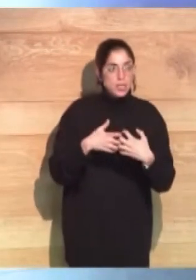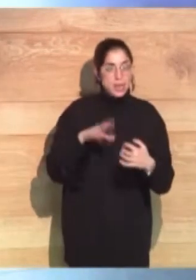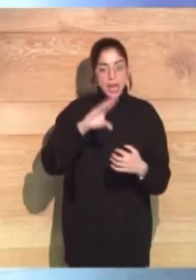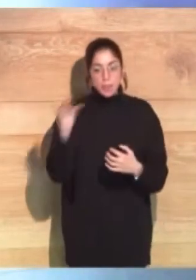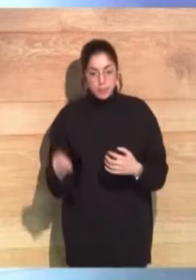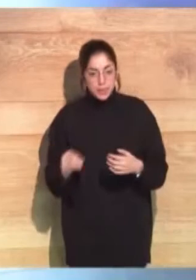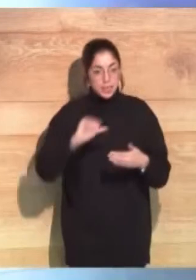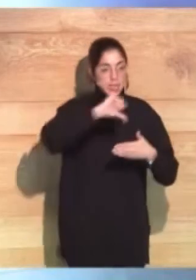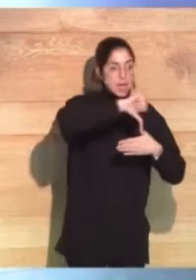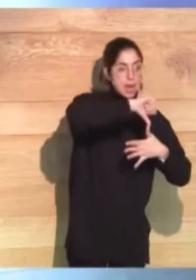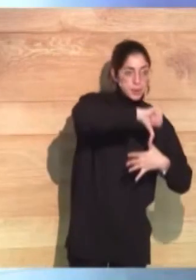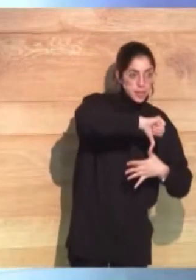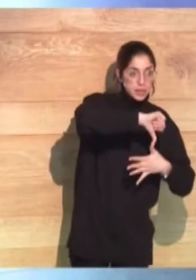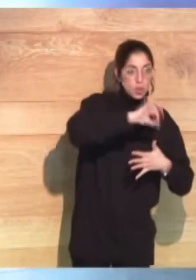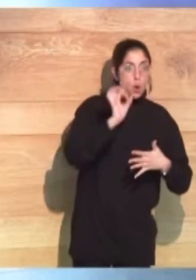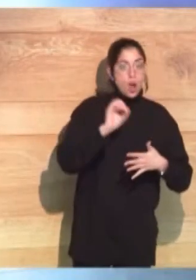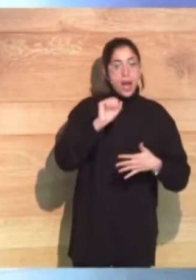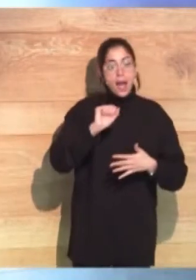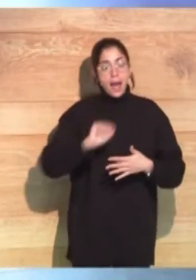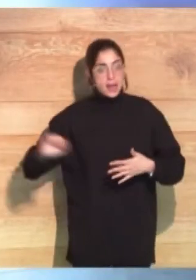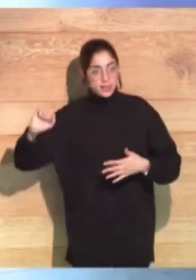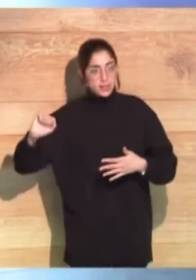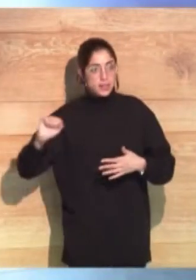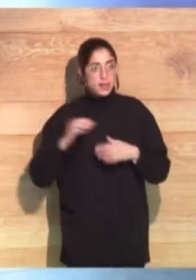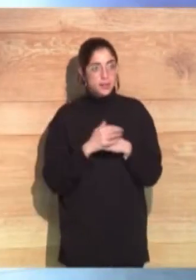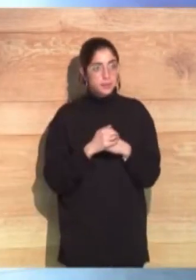América Latina o en Asia,